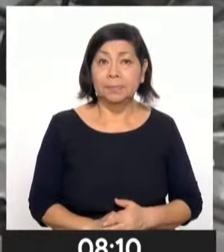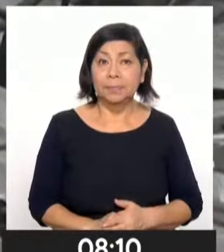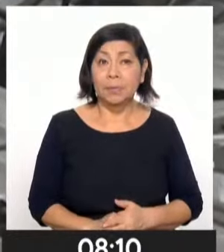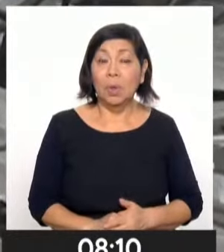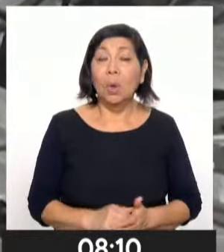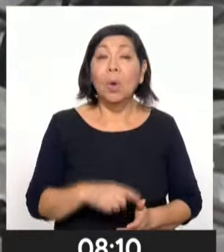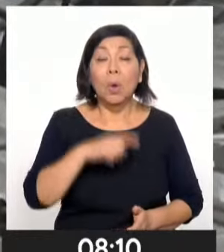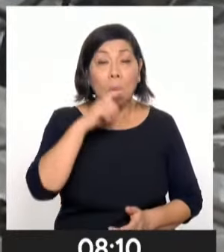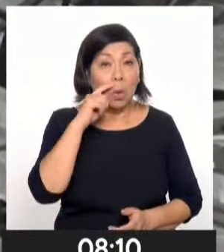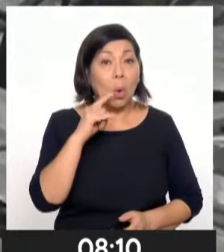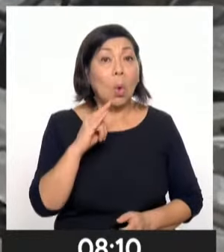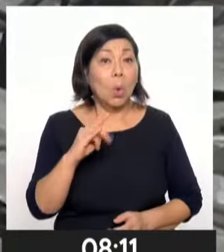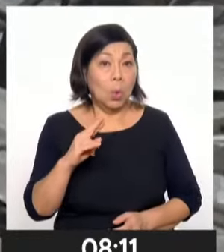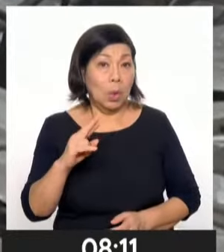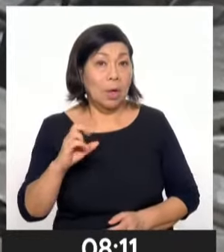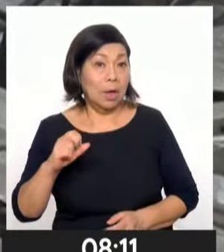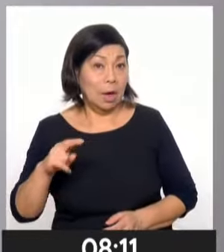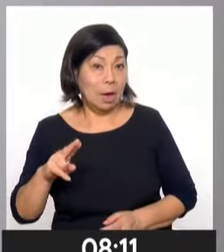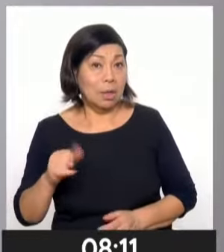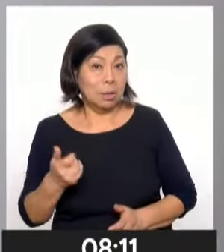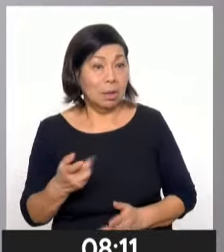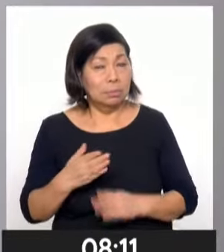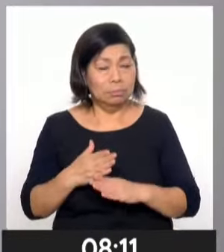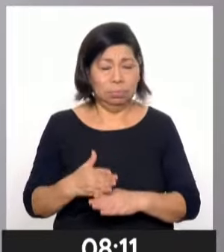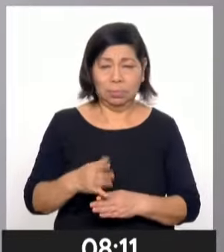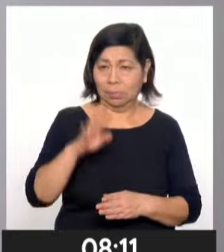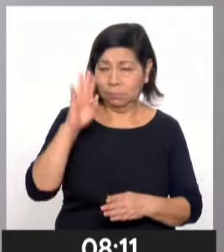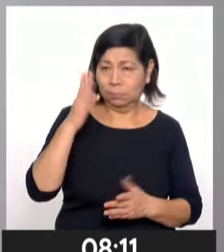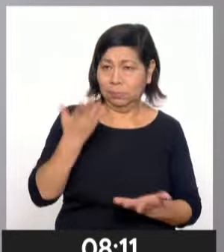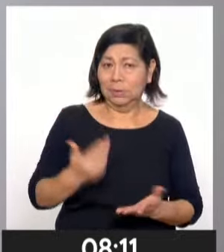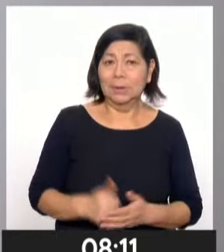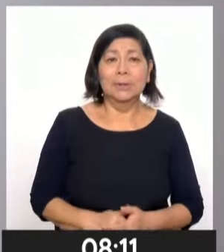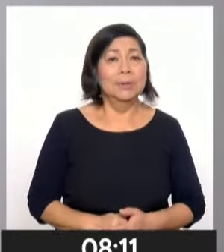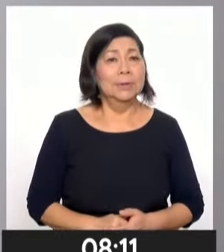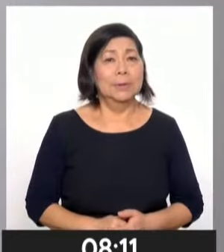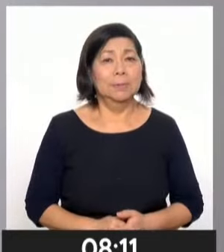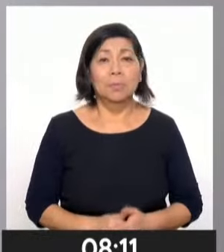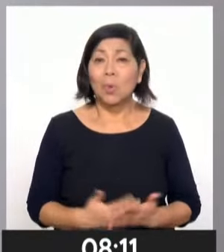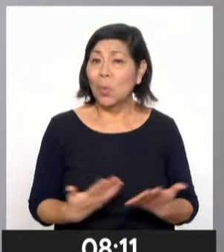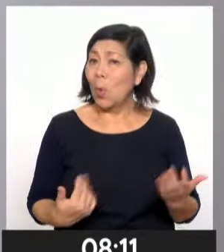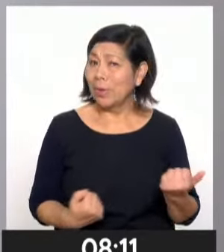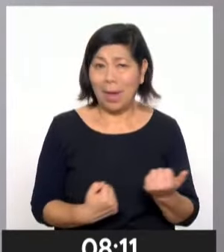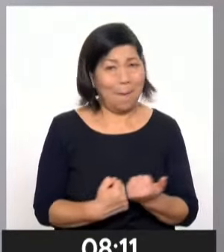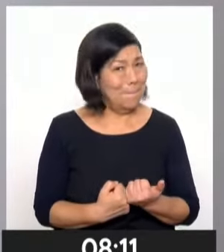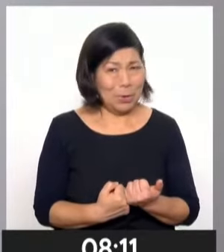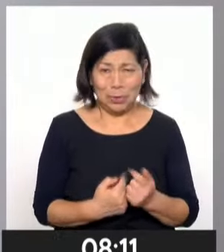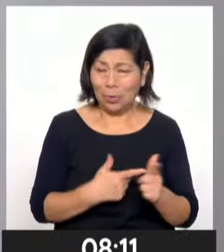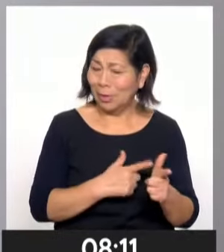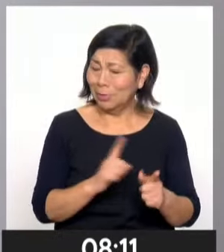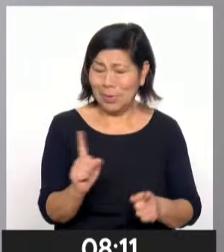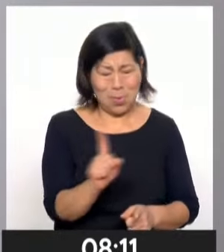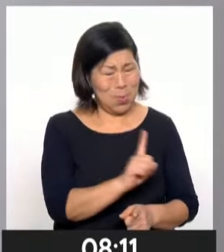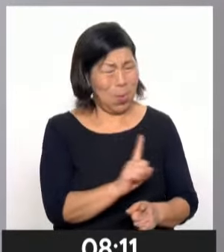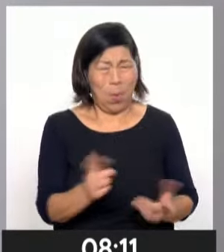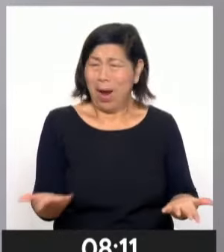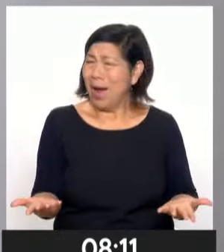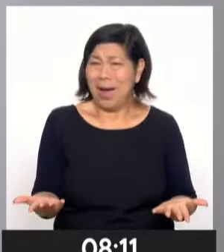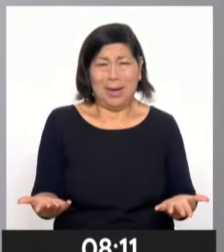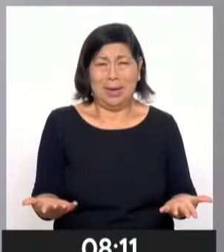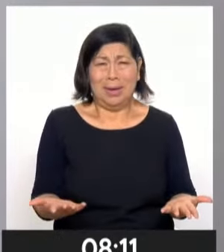de Ucrania, Volodymyr Zelensky, rechazó la ofensiva militar. No hay apoyo para los terroristas, donde quiera